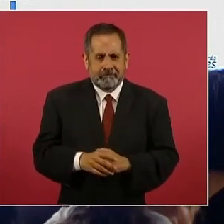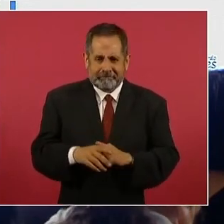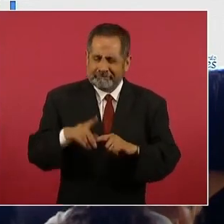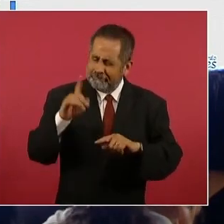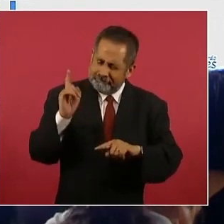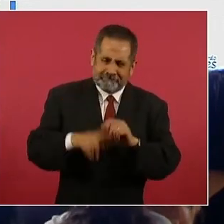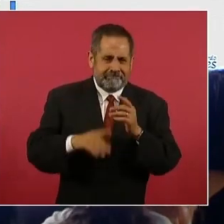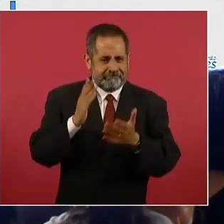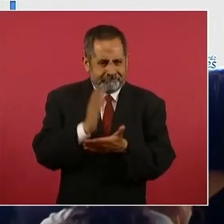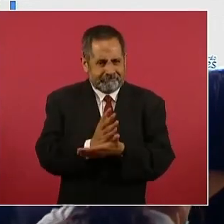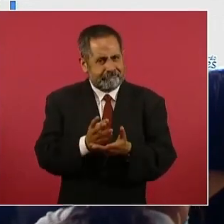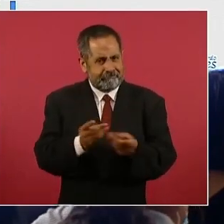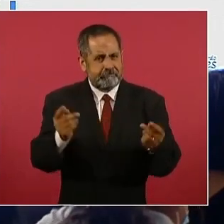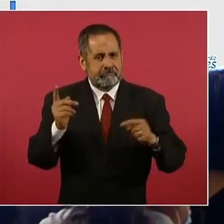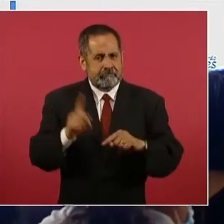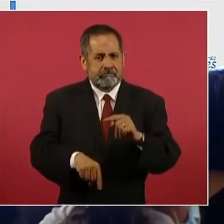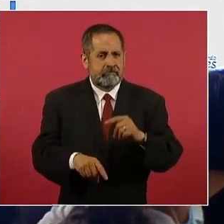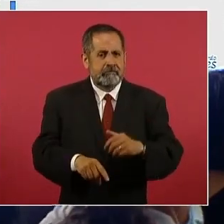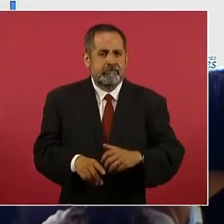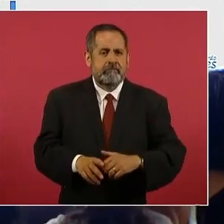desterrarlo.